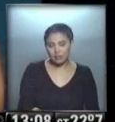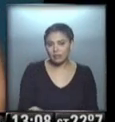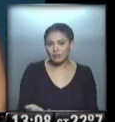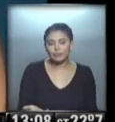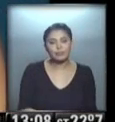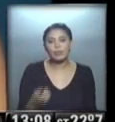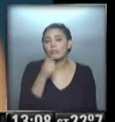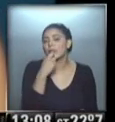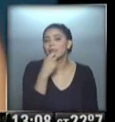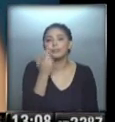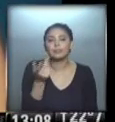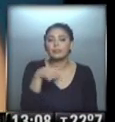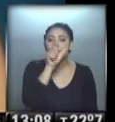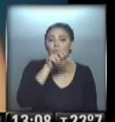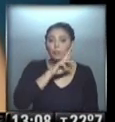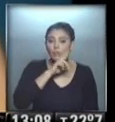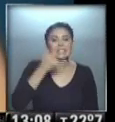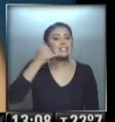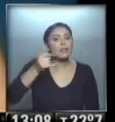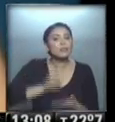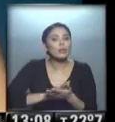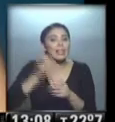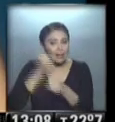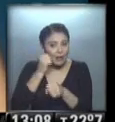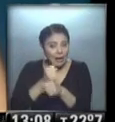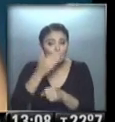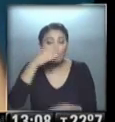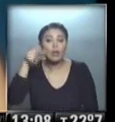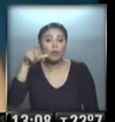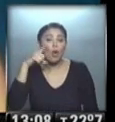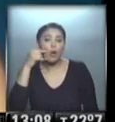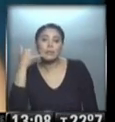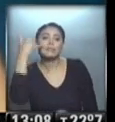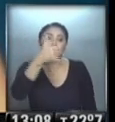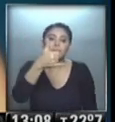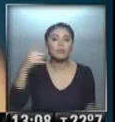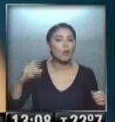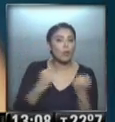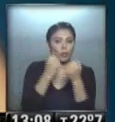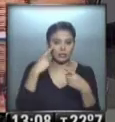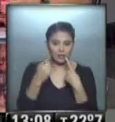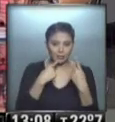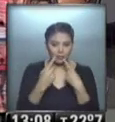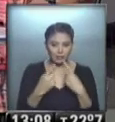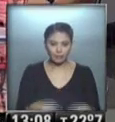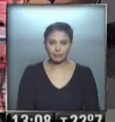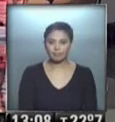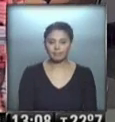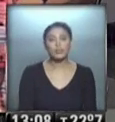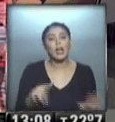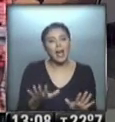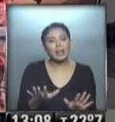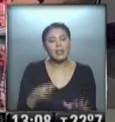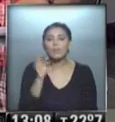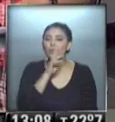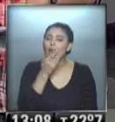Como vamos a decir que ella llamó por el trabajo y después la llamó para confirmar una entrevista. Bueno, allí está el